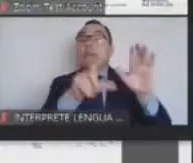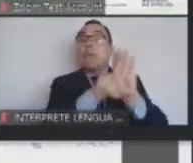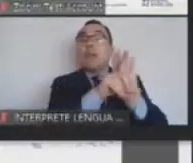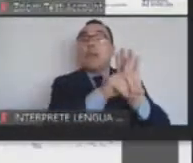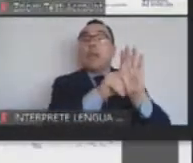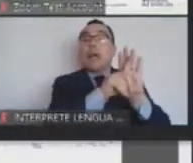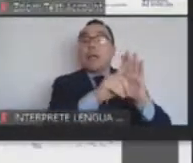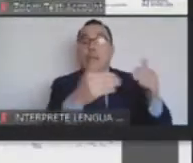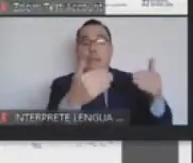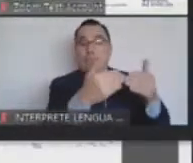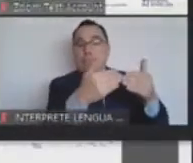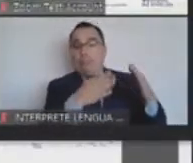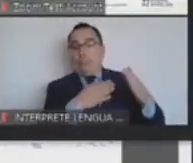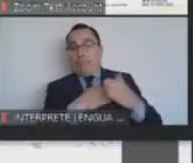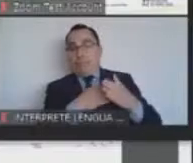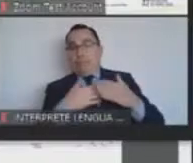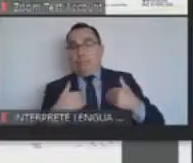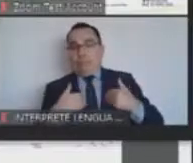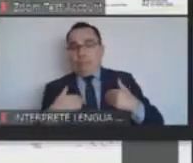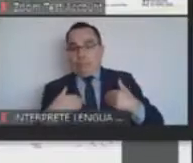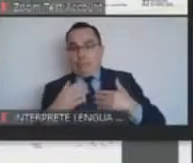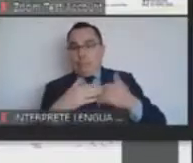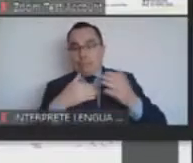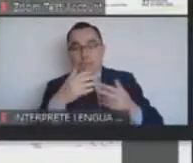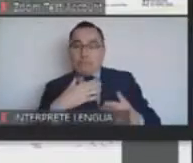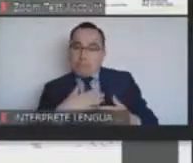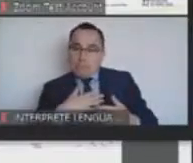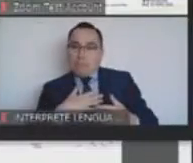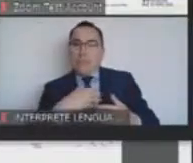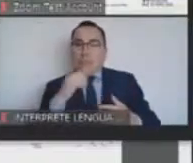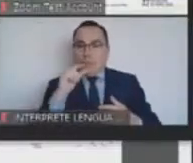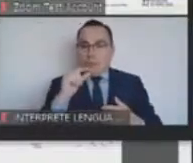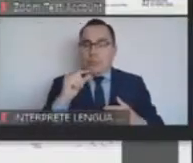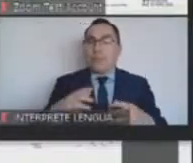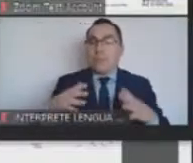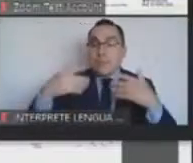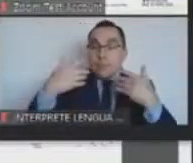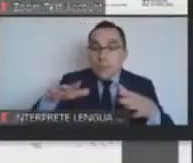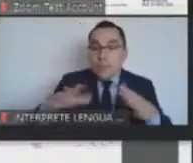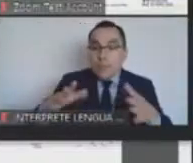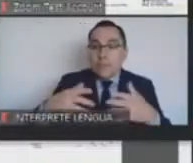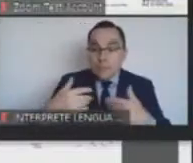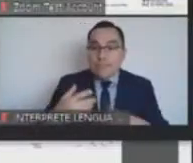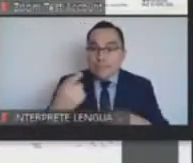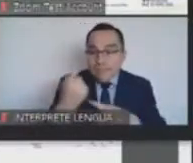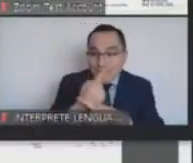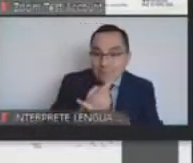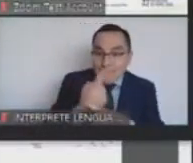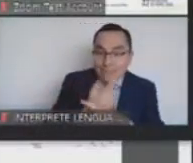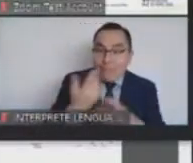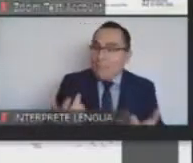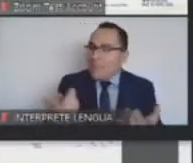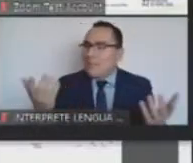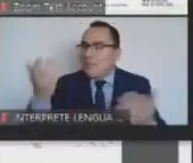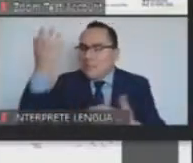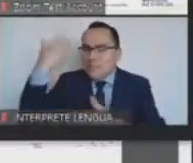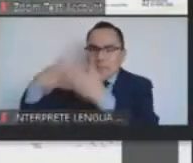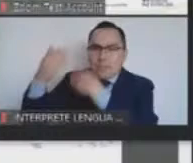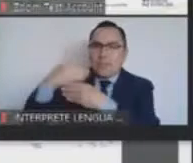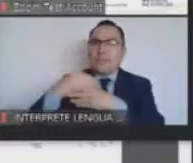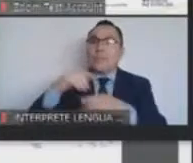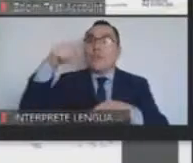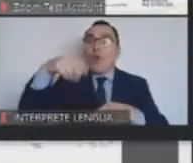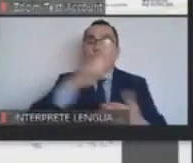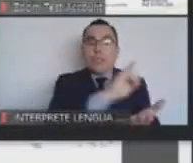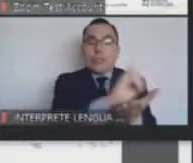allá de lo que sé, que es relativamente poco. Como ya se mencionó, hay un problema de confianza en las instituciones